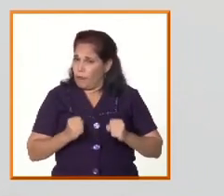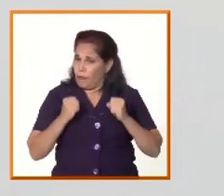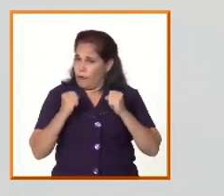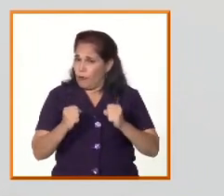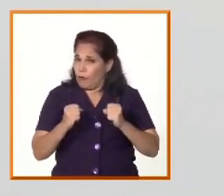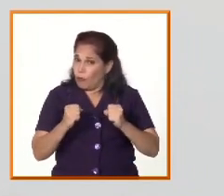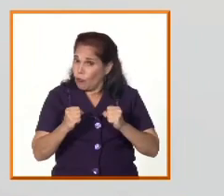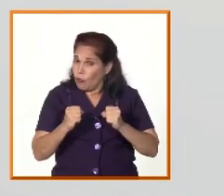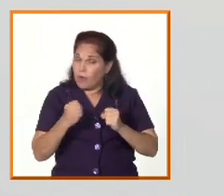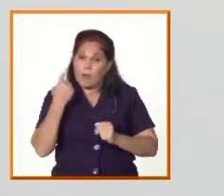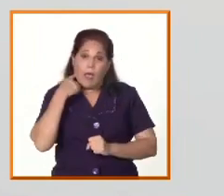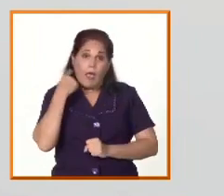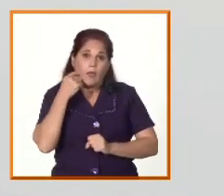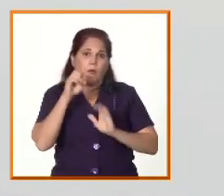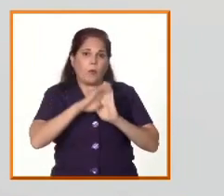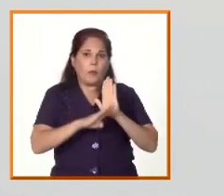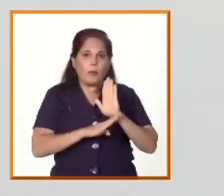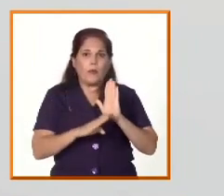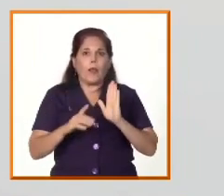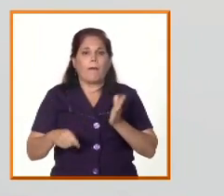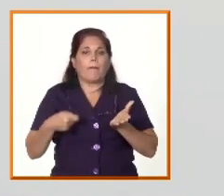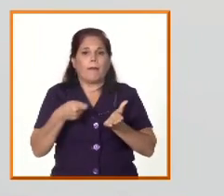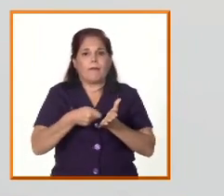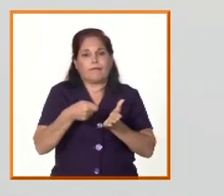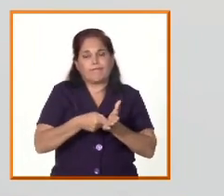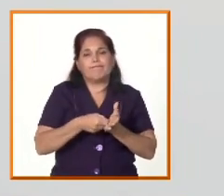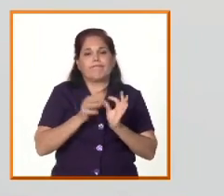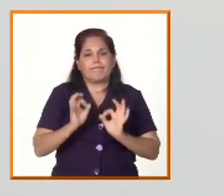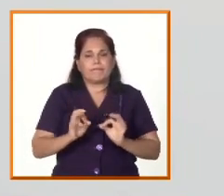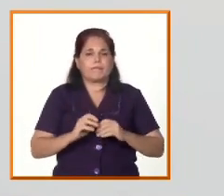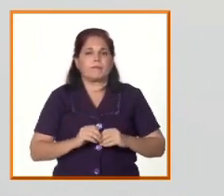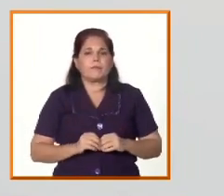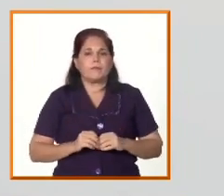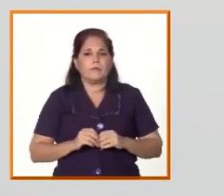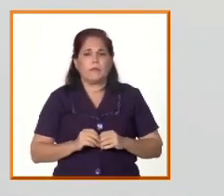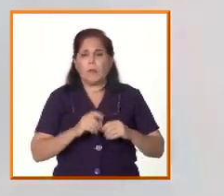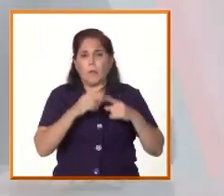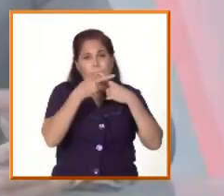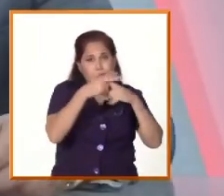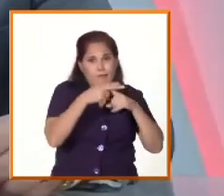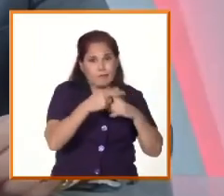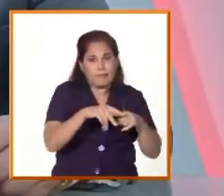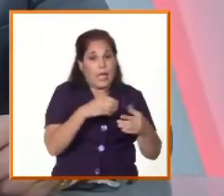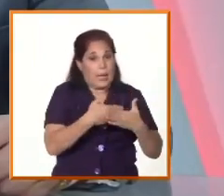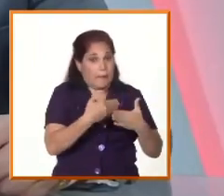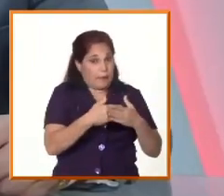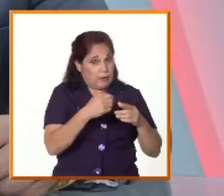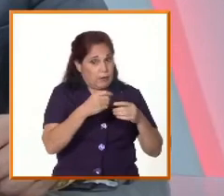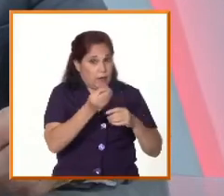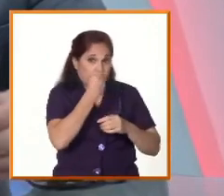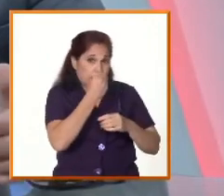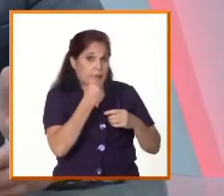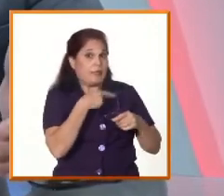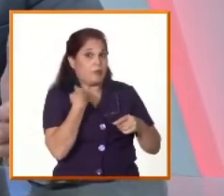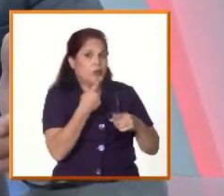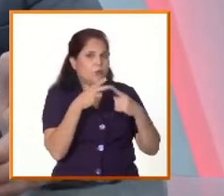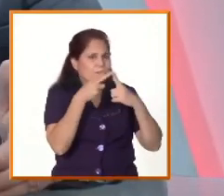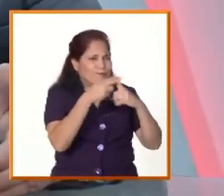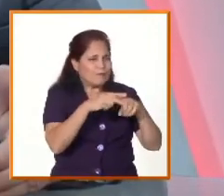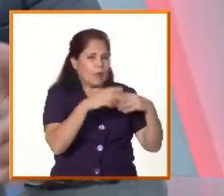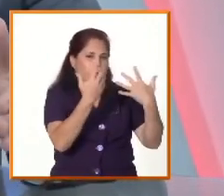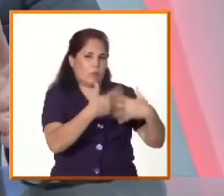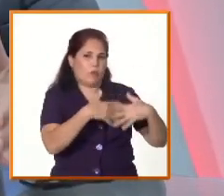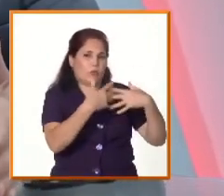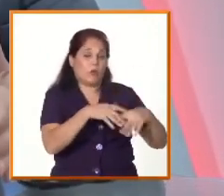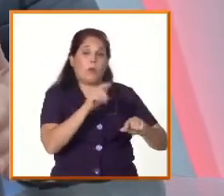importante en los últimos años un programa de inversión extranjera hay un plano inversionista en iominal una parte de ella de inversión extranjera que empieza